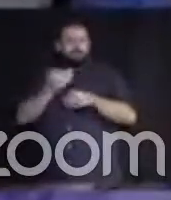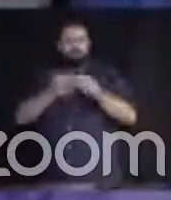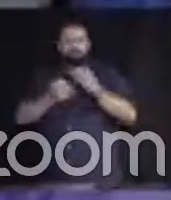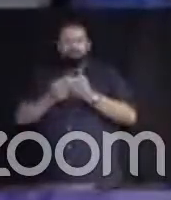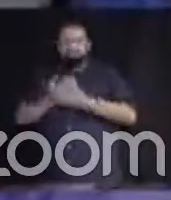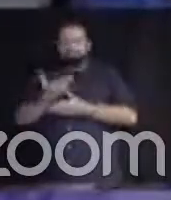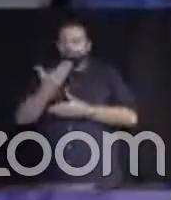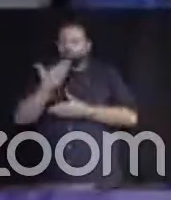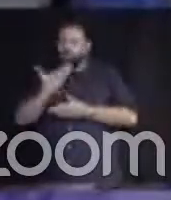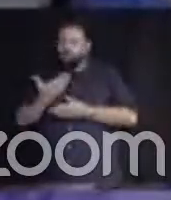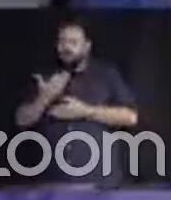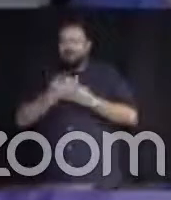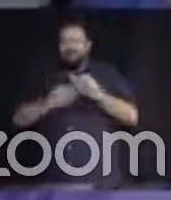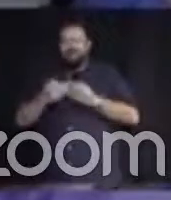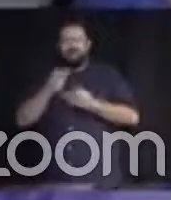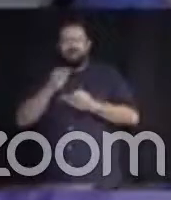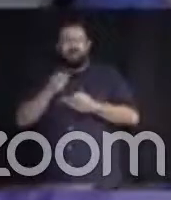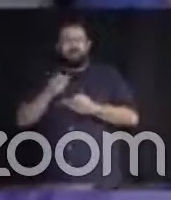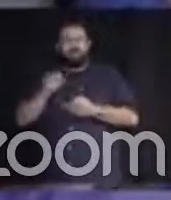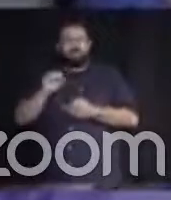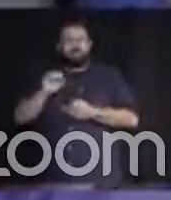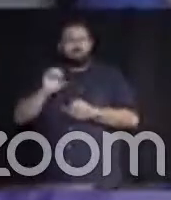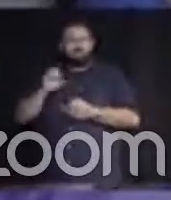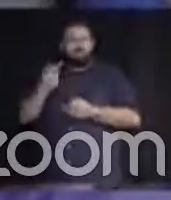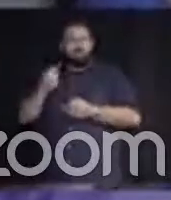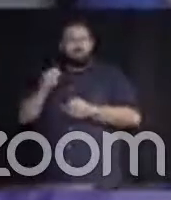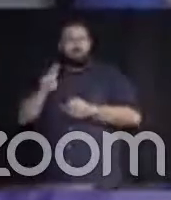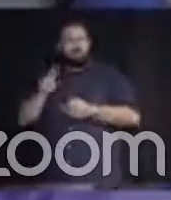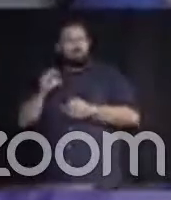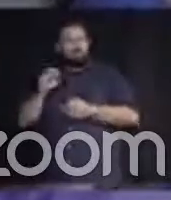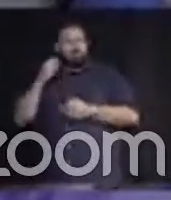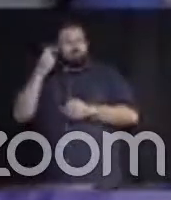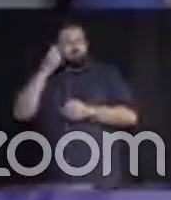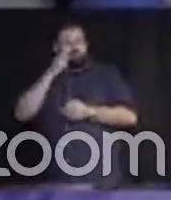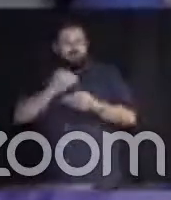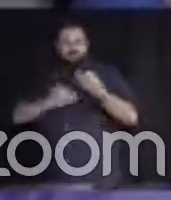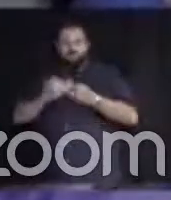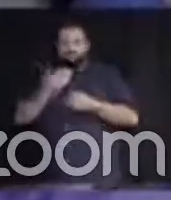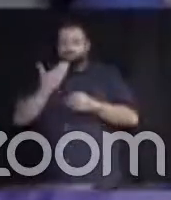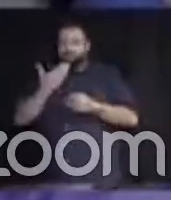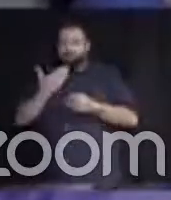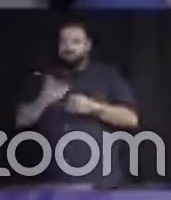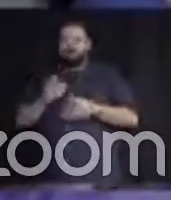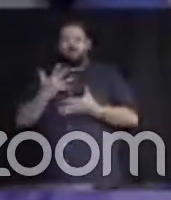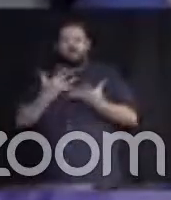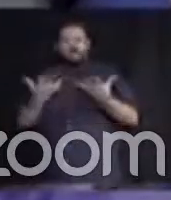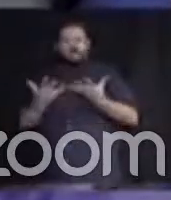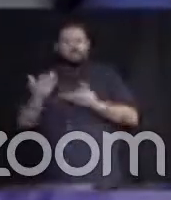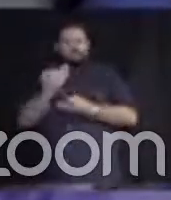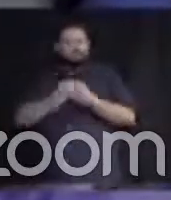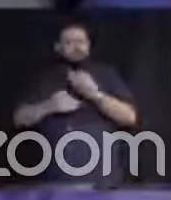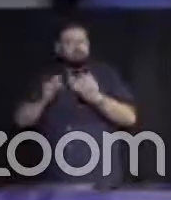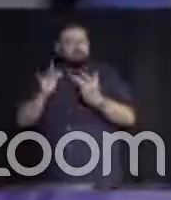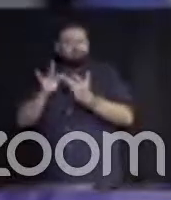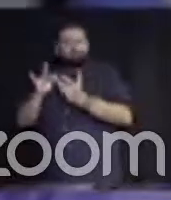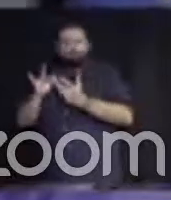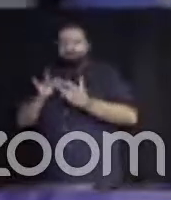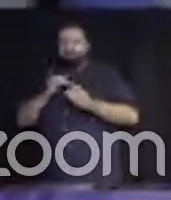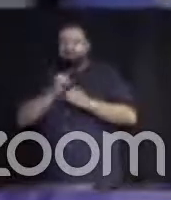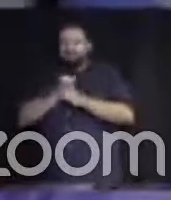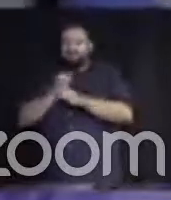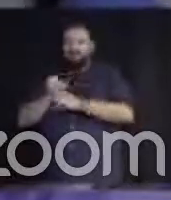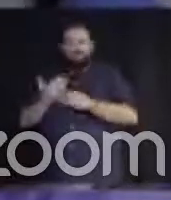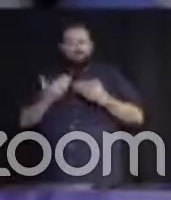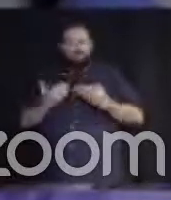resultados excelentes con Seitu. Y pues empecé a hacerlo por redes sociales